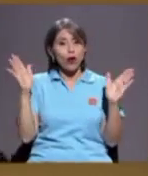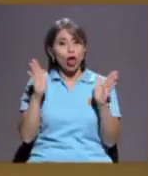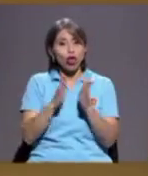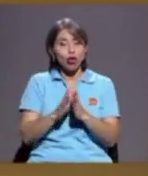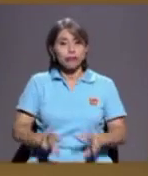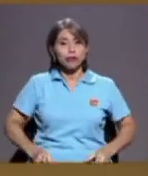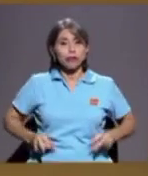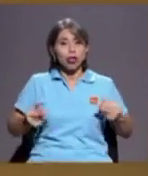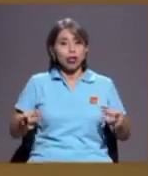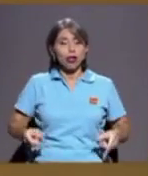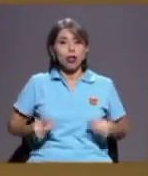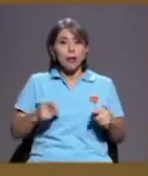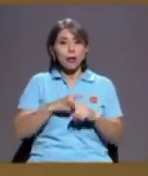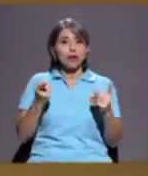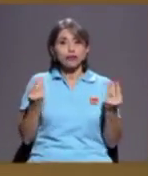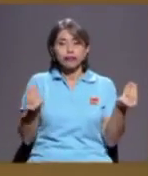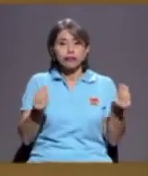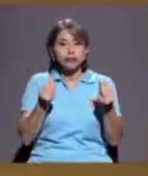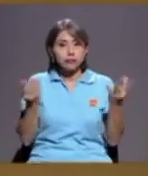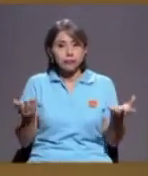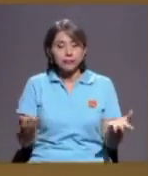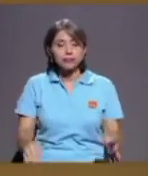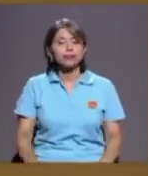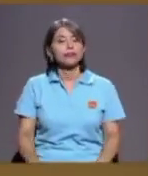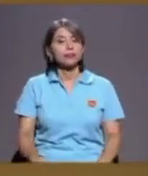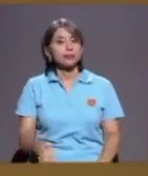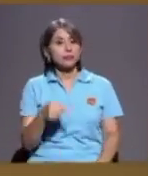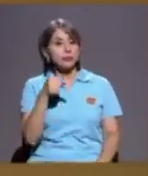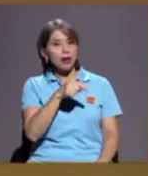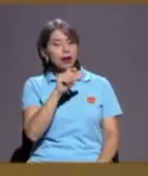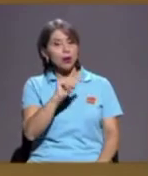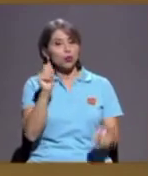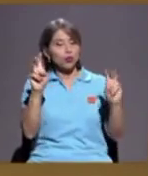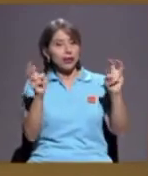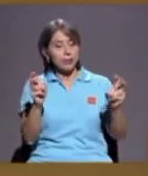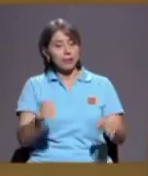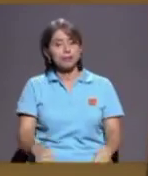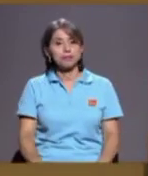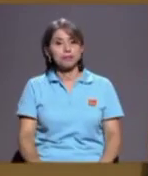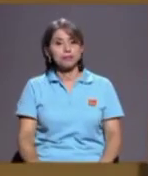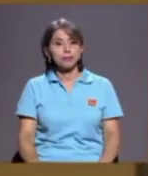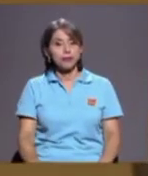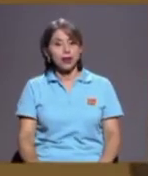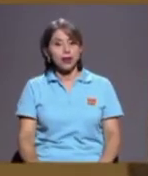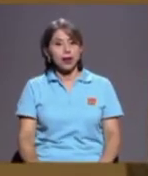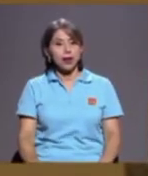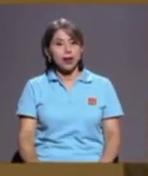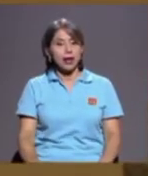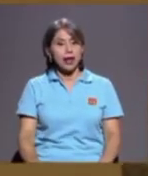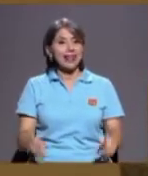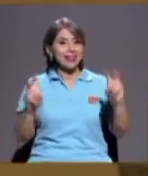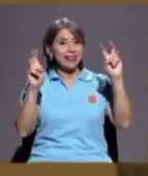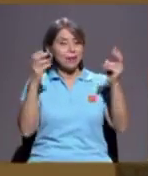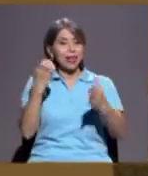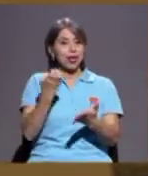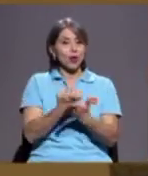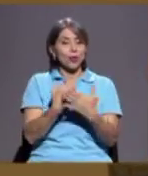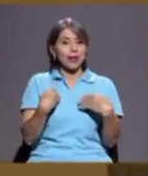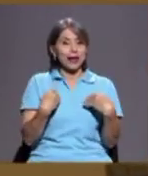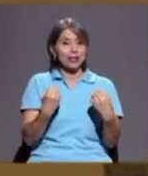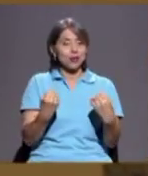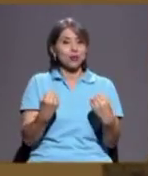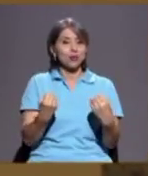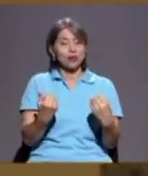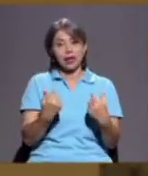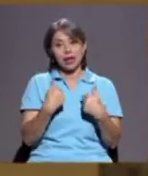proyecto no alcanzó. Y hay otro tema, don Miguel, digamos en el tema de economía de la salud, en la que